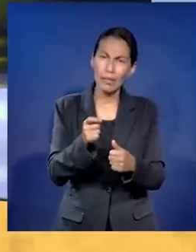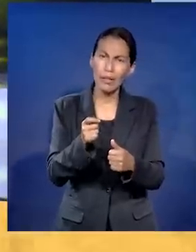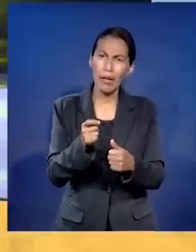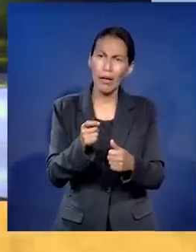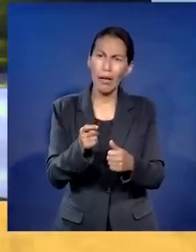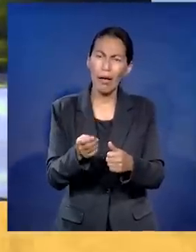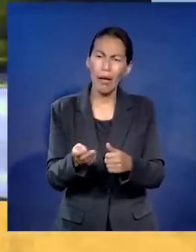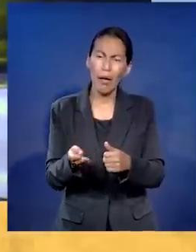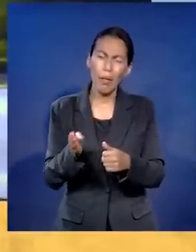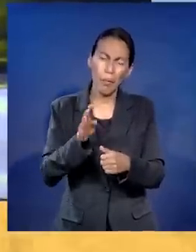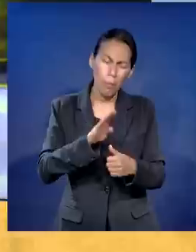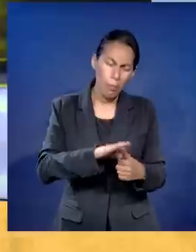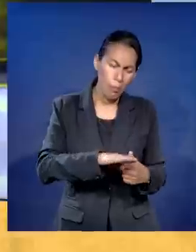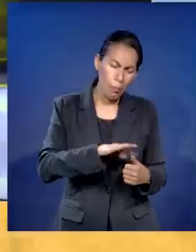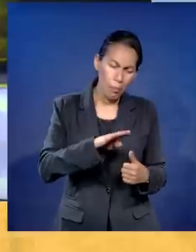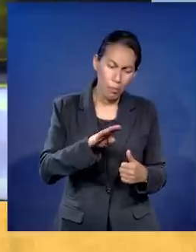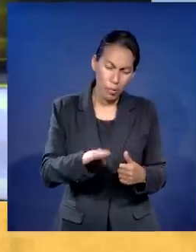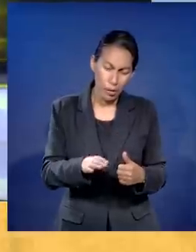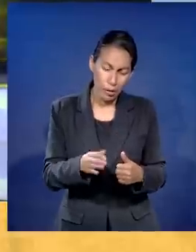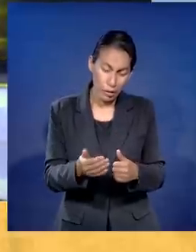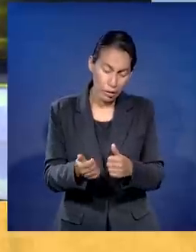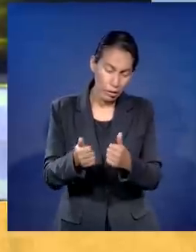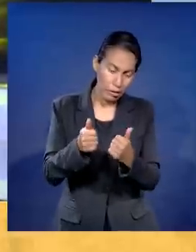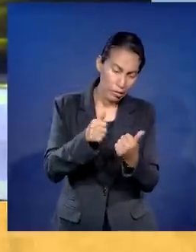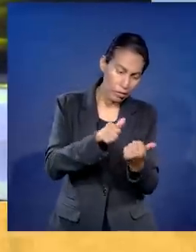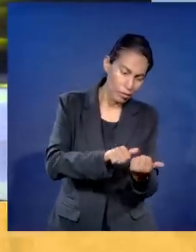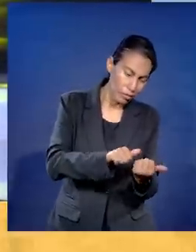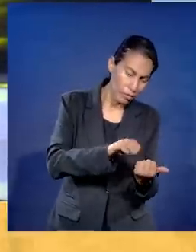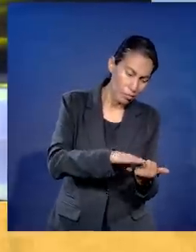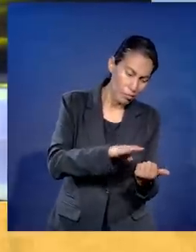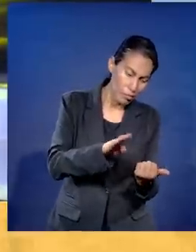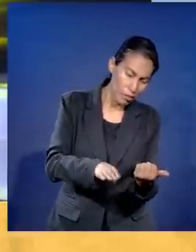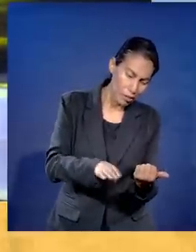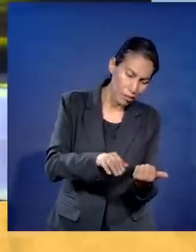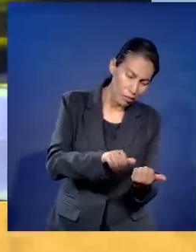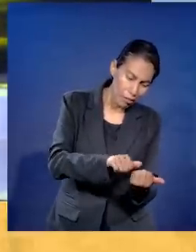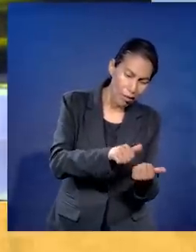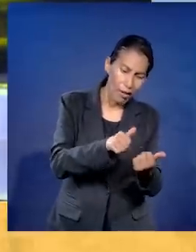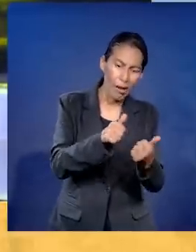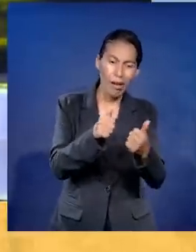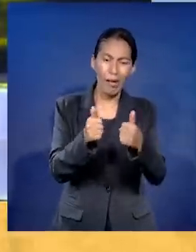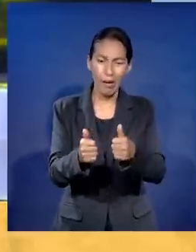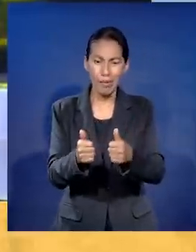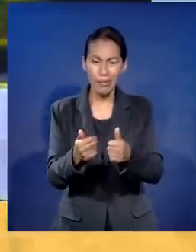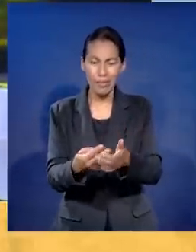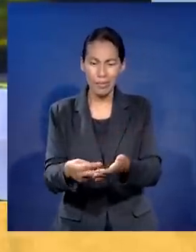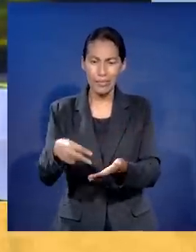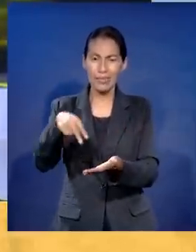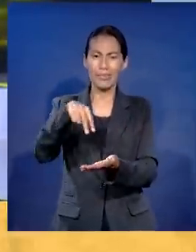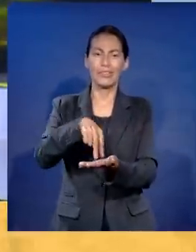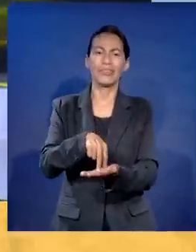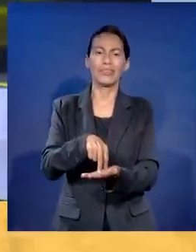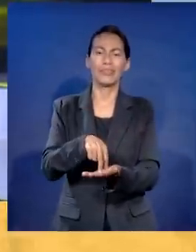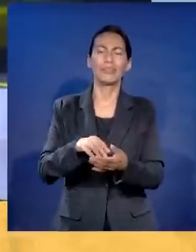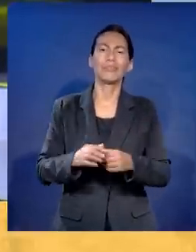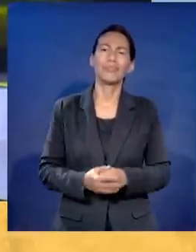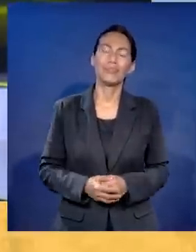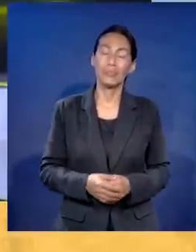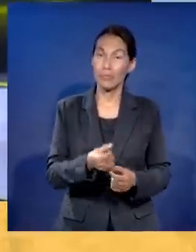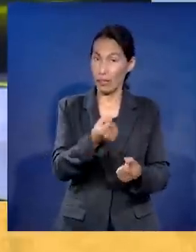una muerte y una resurrección y yo quiero invitar a alguien hoy qué quiere decirle señor